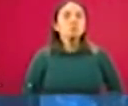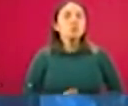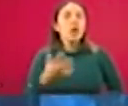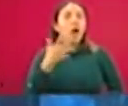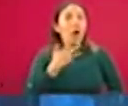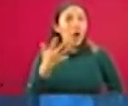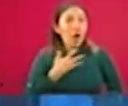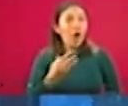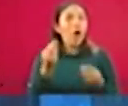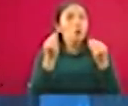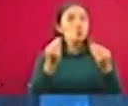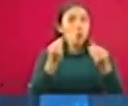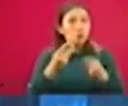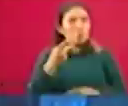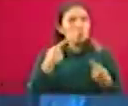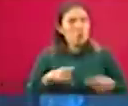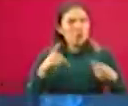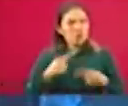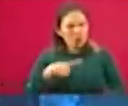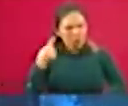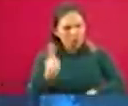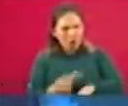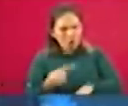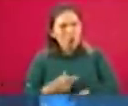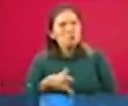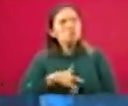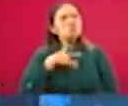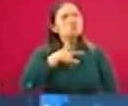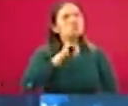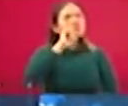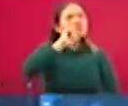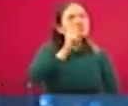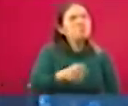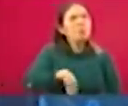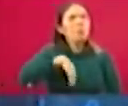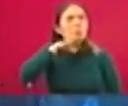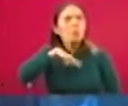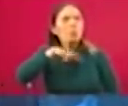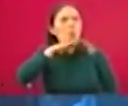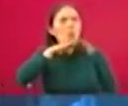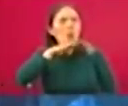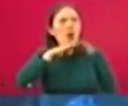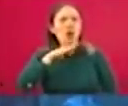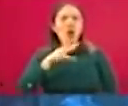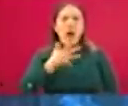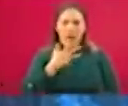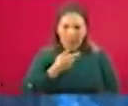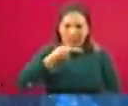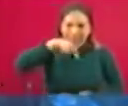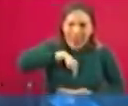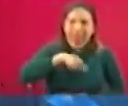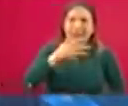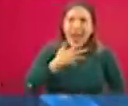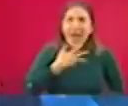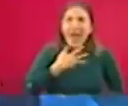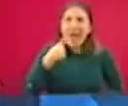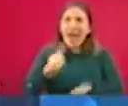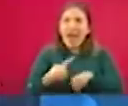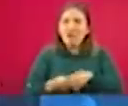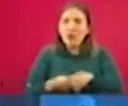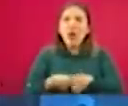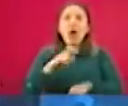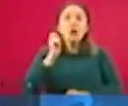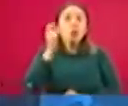laboratorios privados. Esto lo acabo de comentar, me parece que ayer o anteayer, en la conferencia nocturna. Lo resumo. Desde el inicio nos